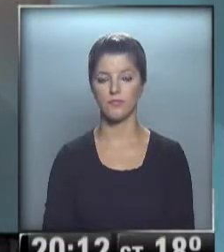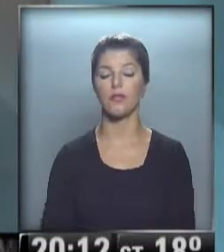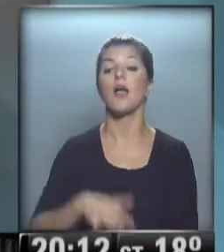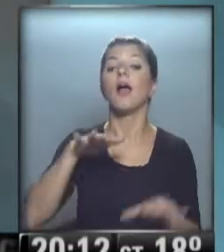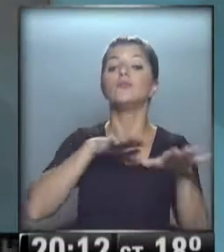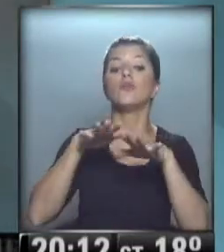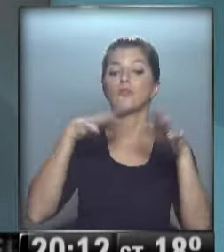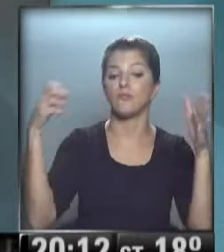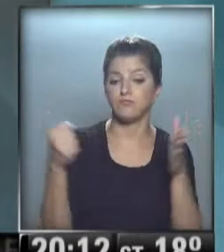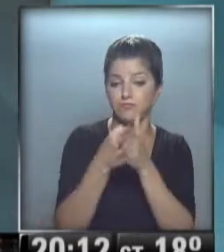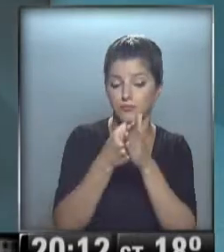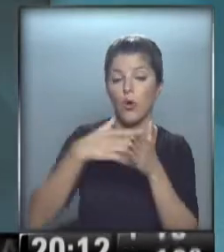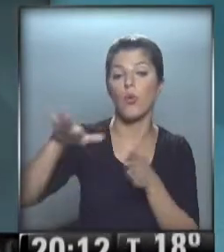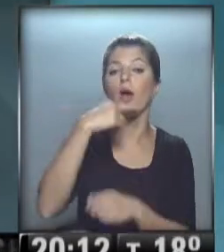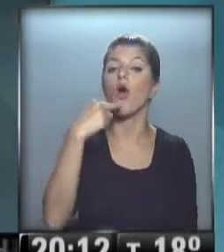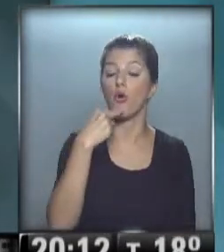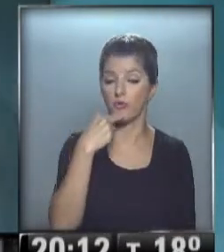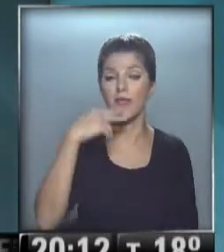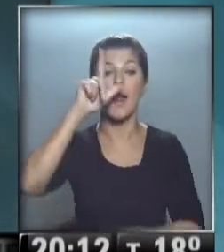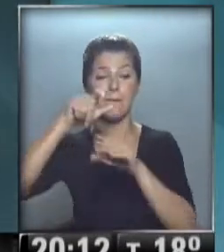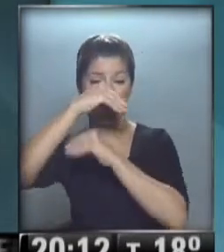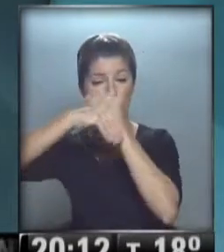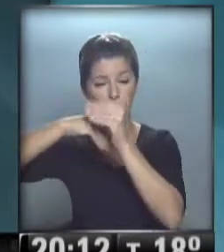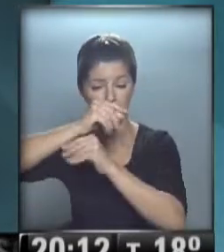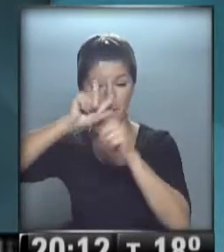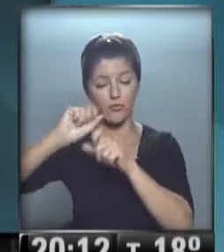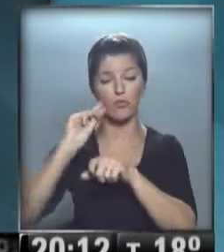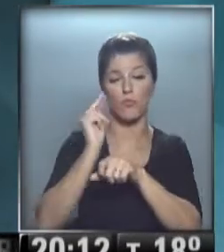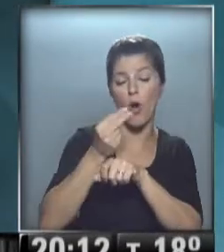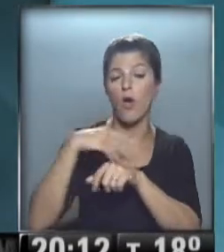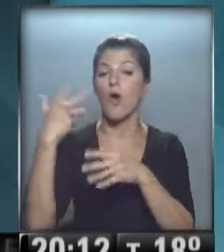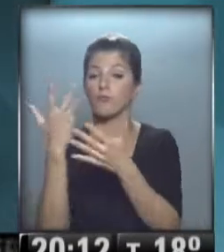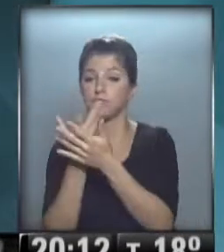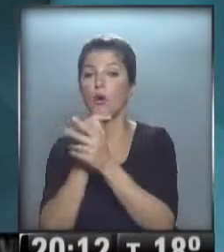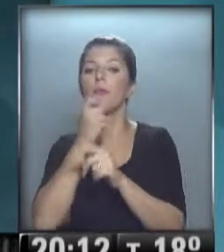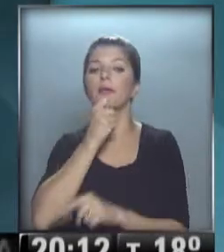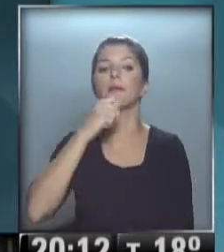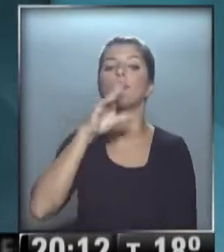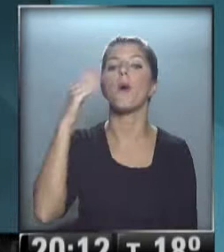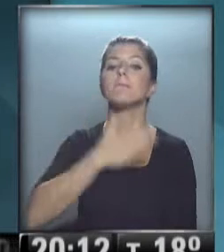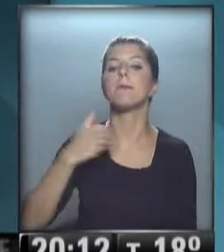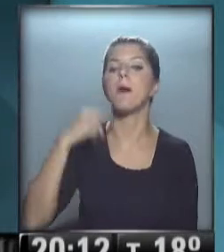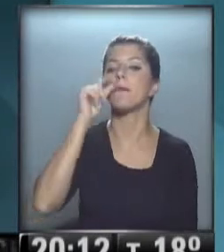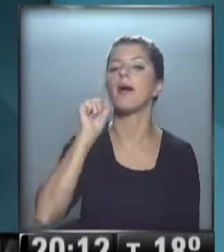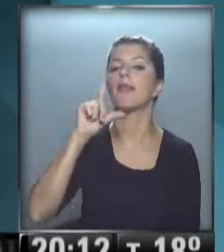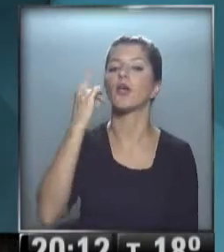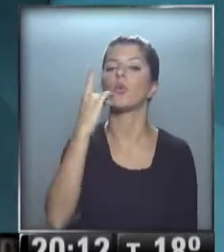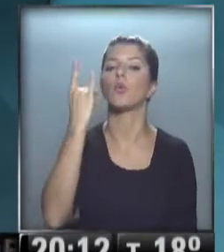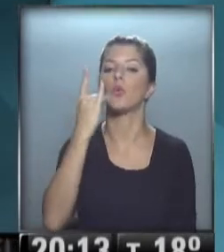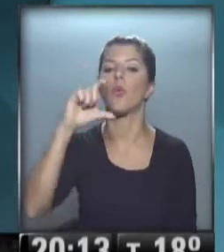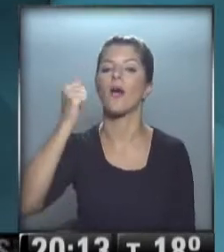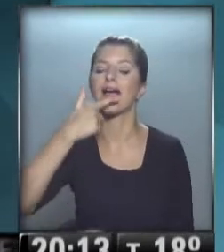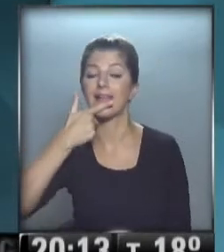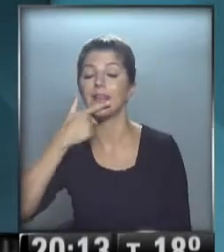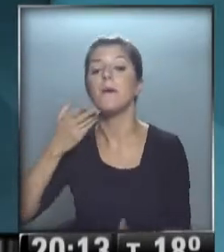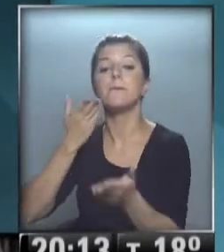Tragedia de Once. Familiares de las víctimas, entre ellos los padres de Lucas Menguini Rey, solicitaron a la justicia que Ricardo